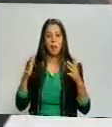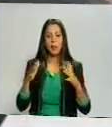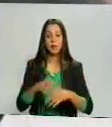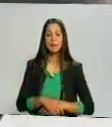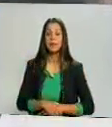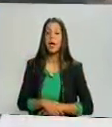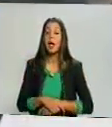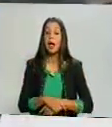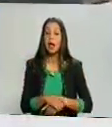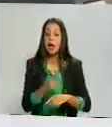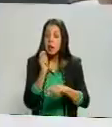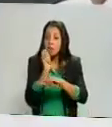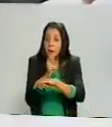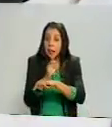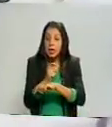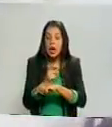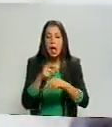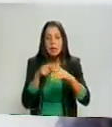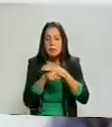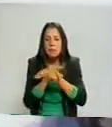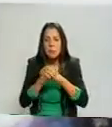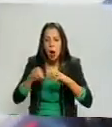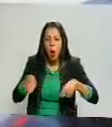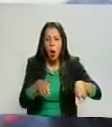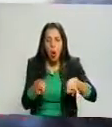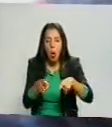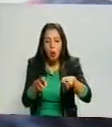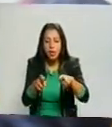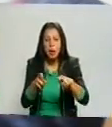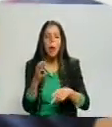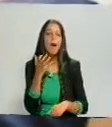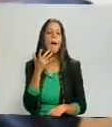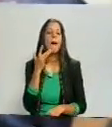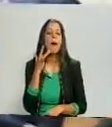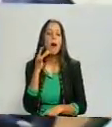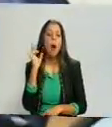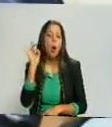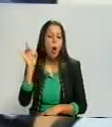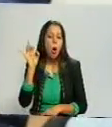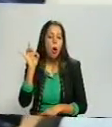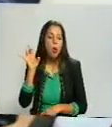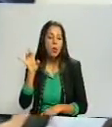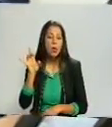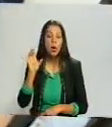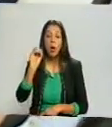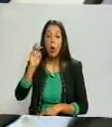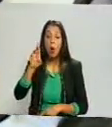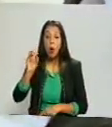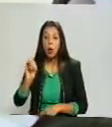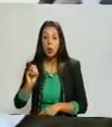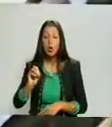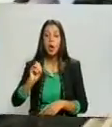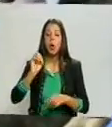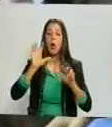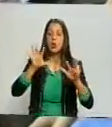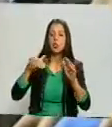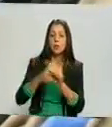el potencial minero del arco Orinoco, solo en oro, es 8.900 toneladas.